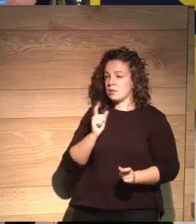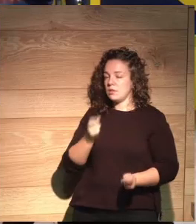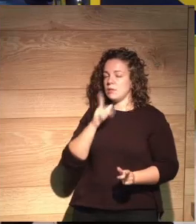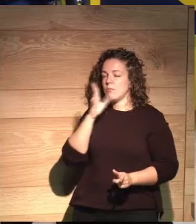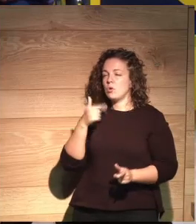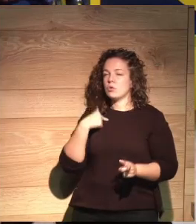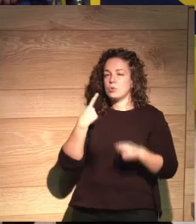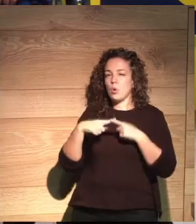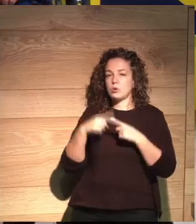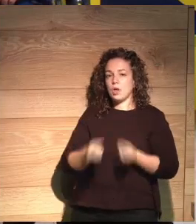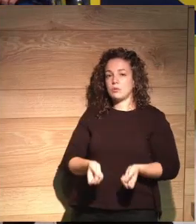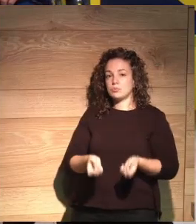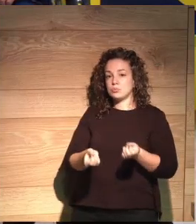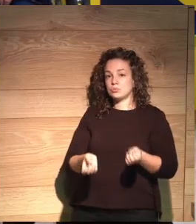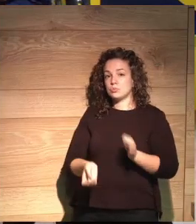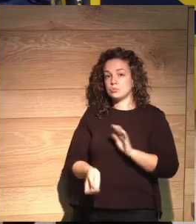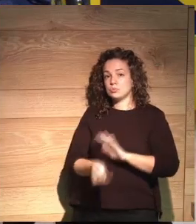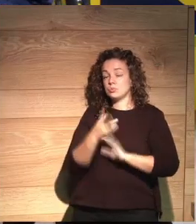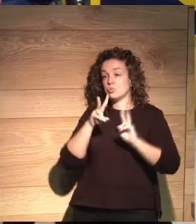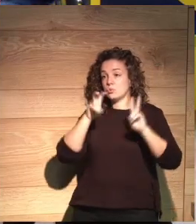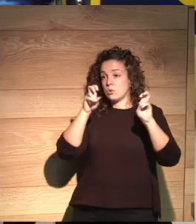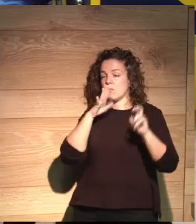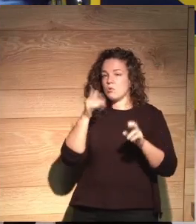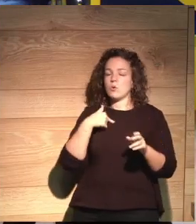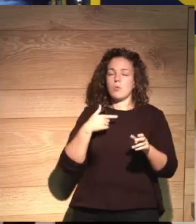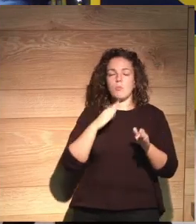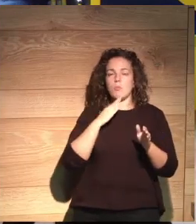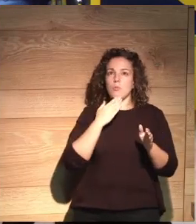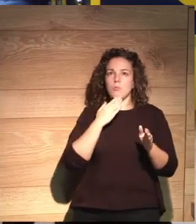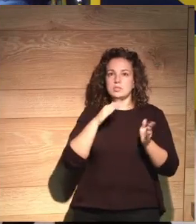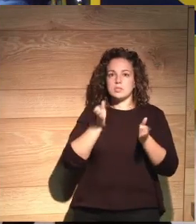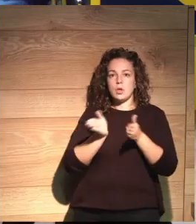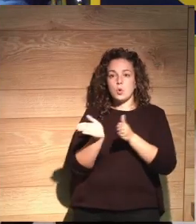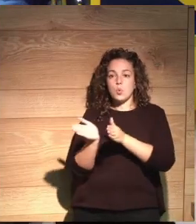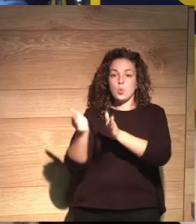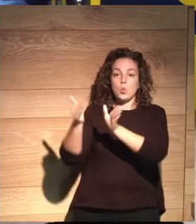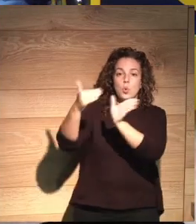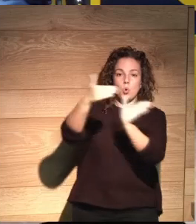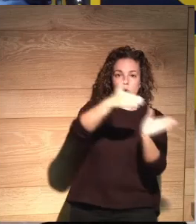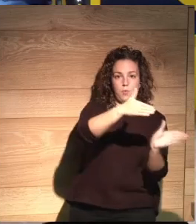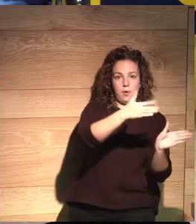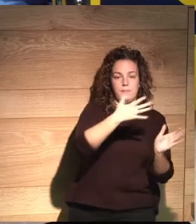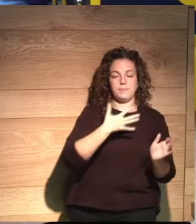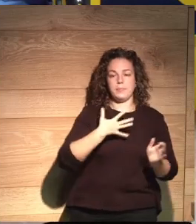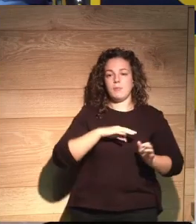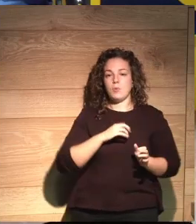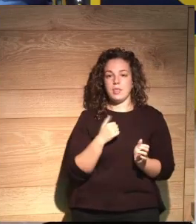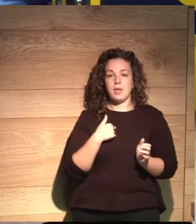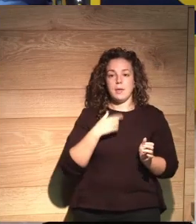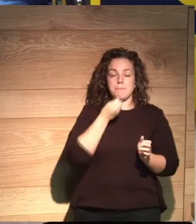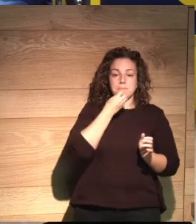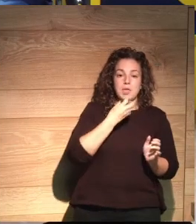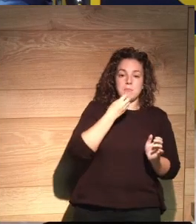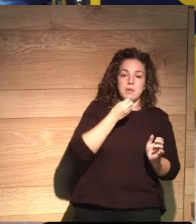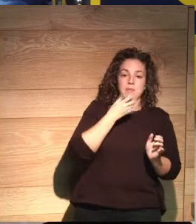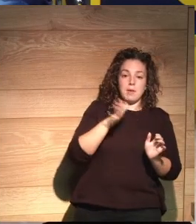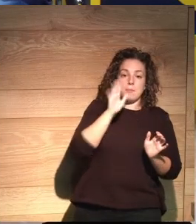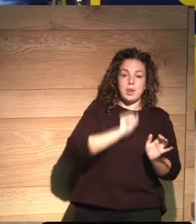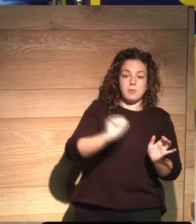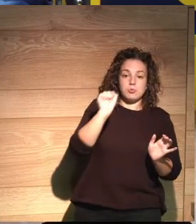digamos la son como una especie de curva bien bien fantástico fantástico y después llega un momento